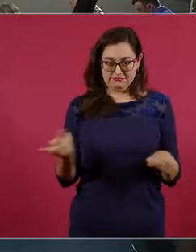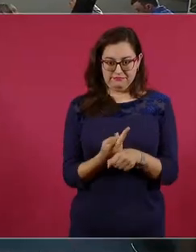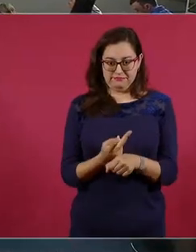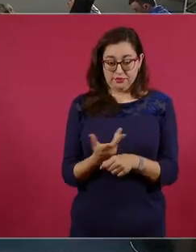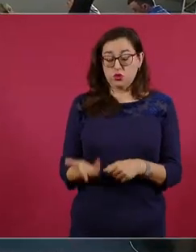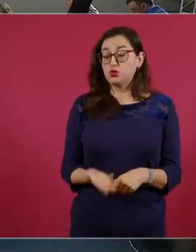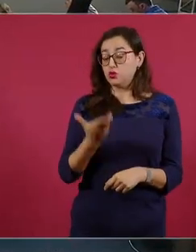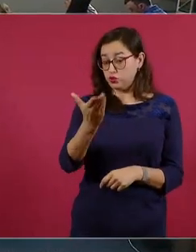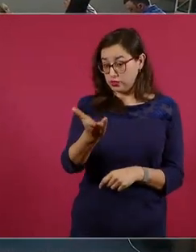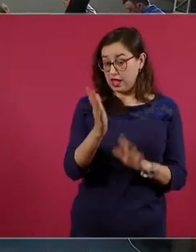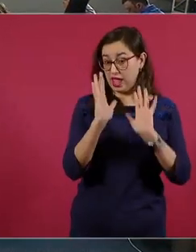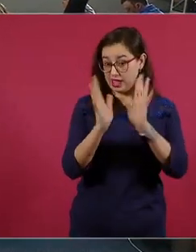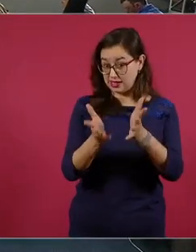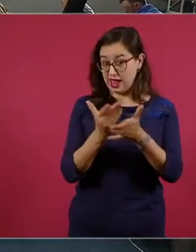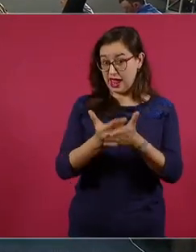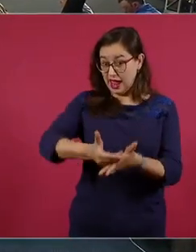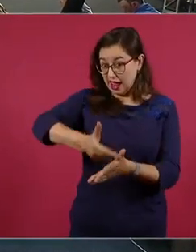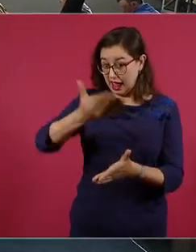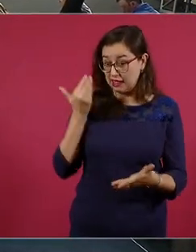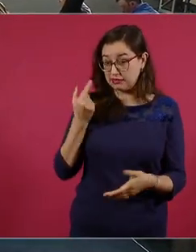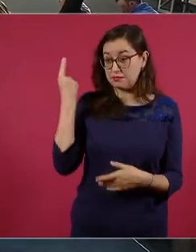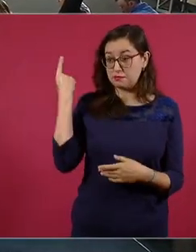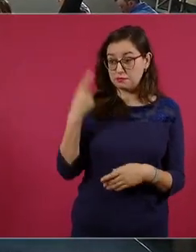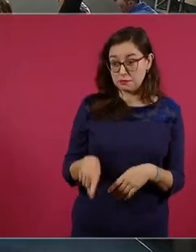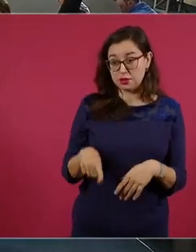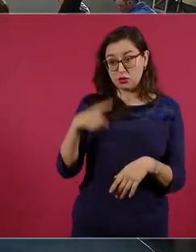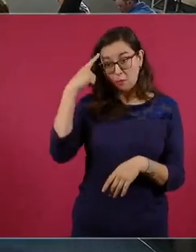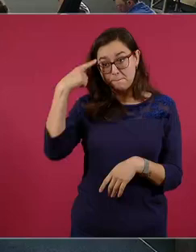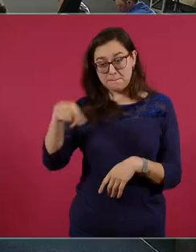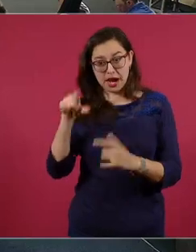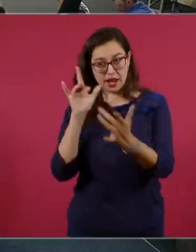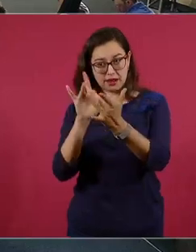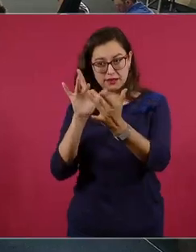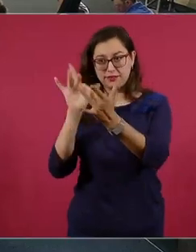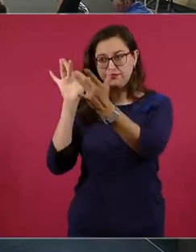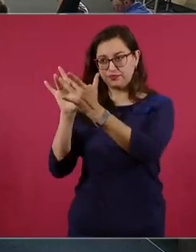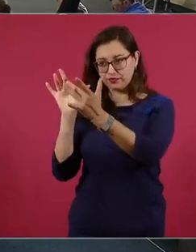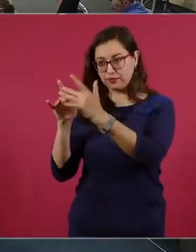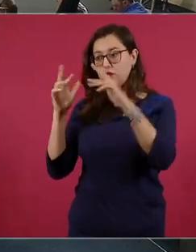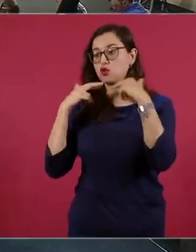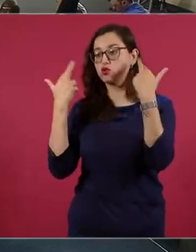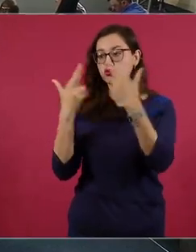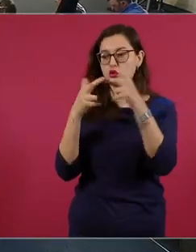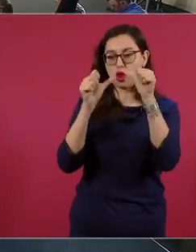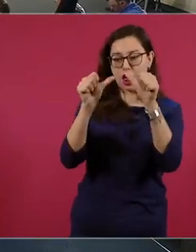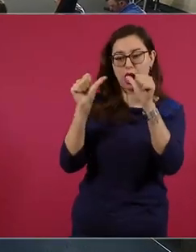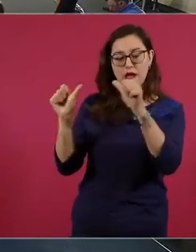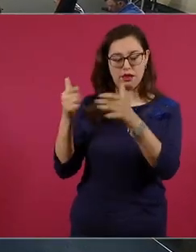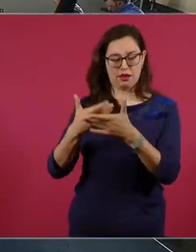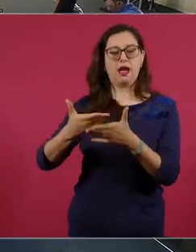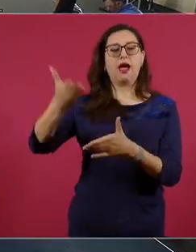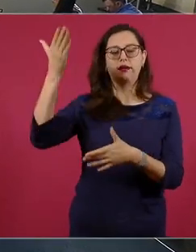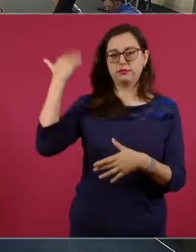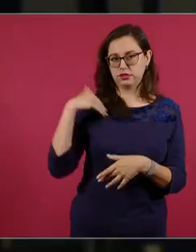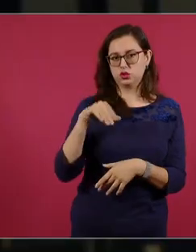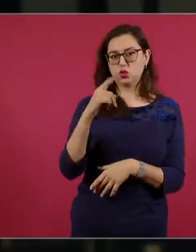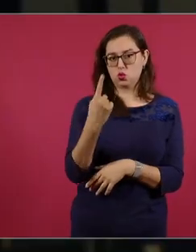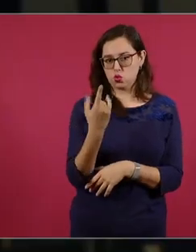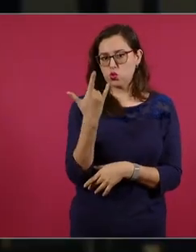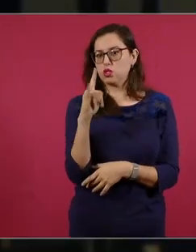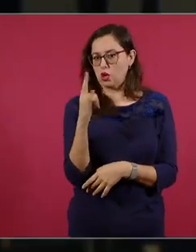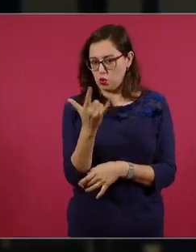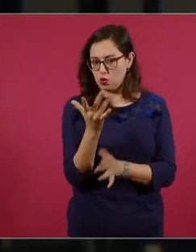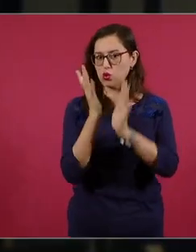instrucciones de que se atendiera, ya hubo una reunión el primero de julio por parte de la secretaria Alboris,